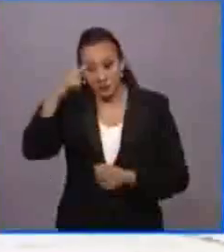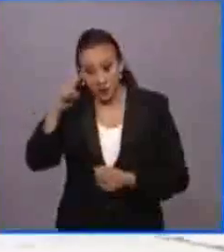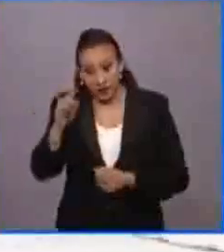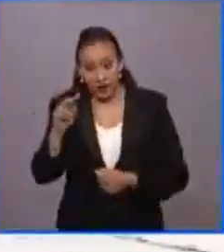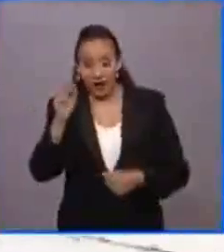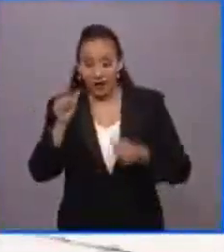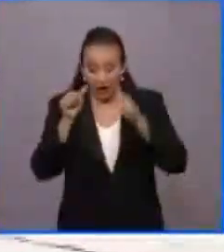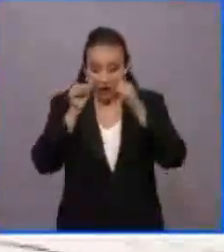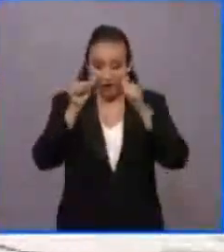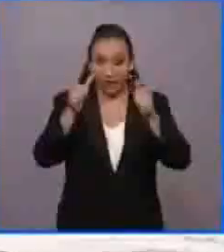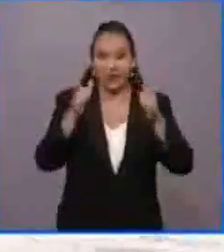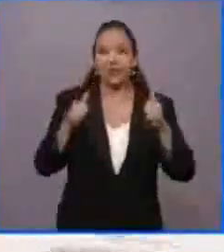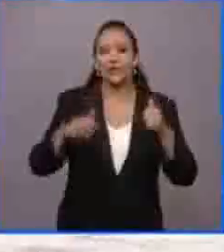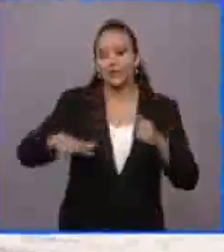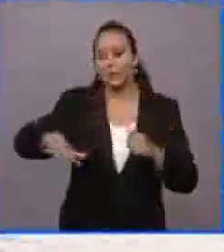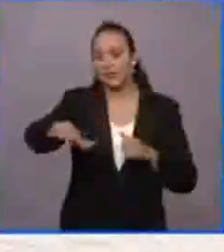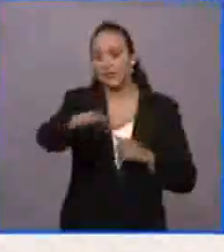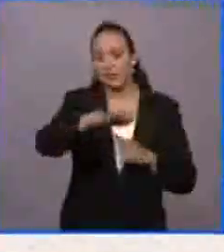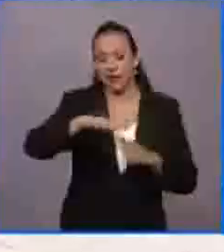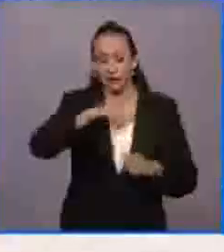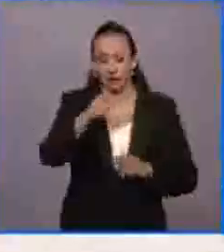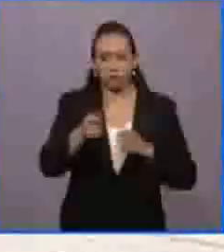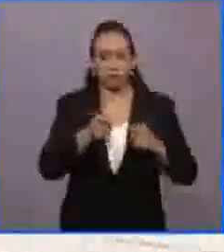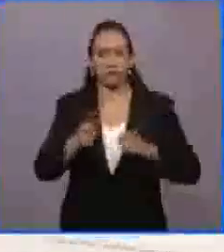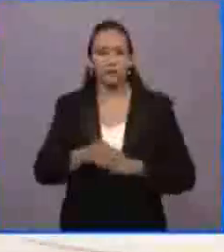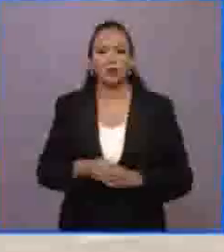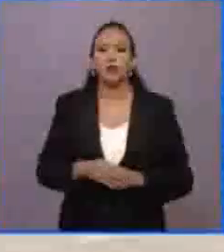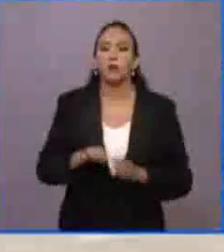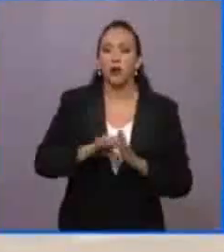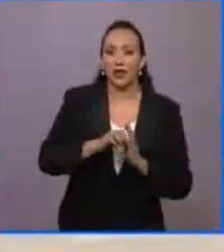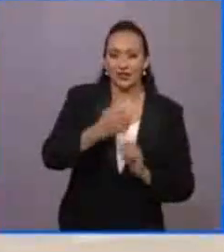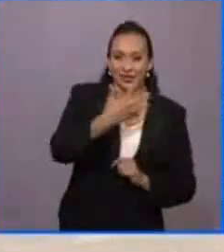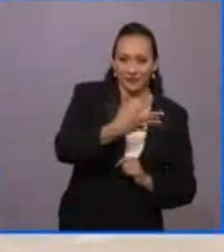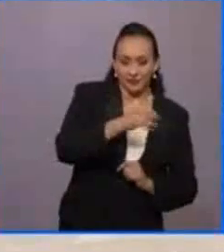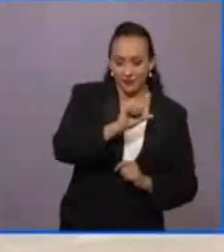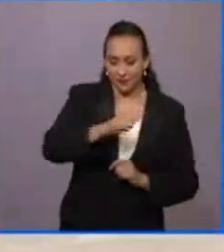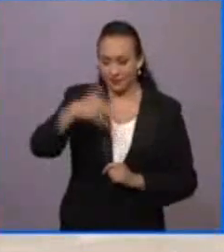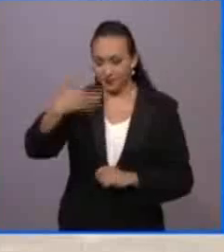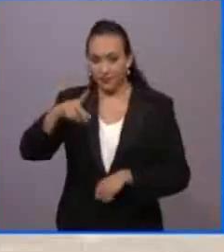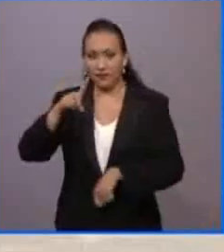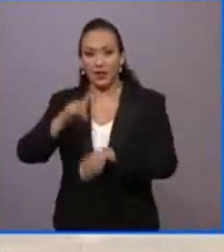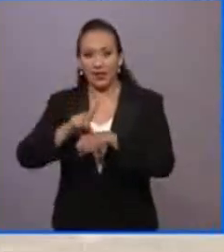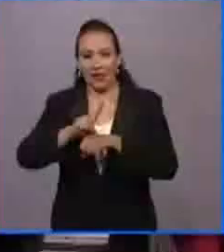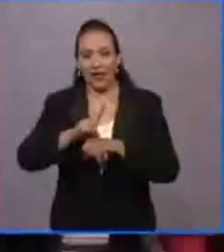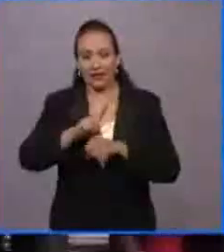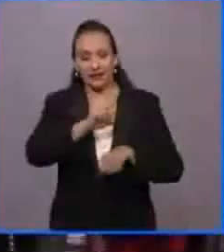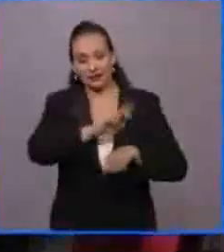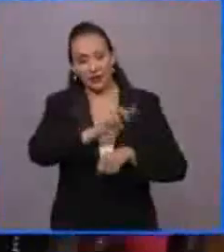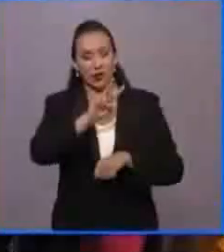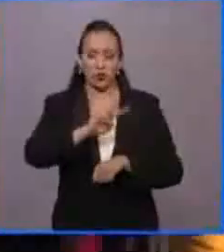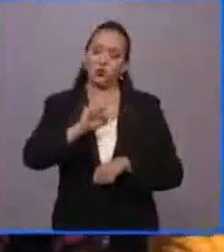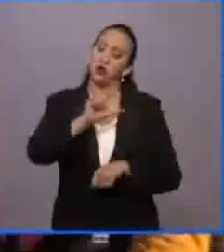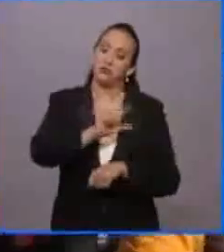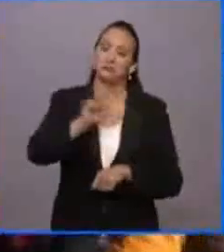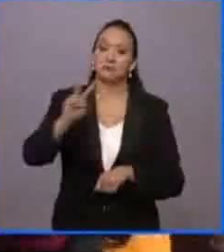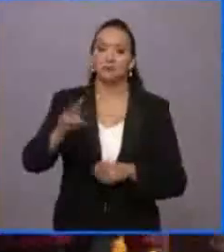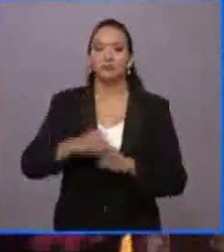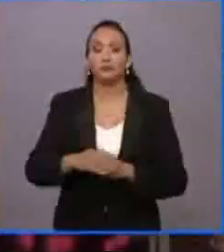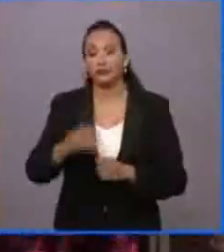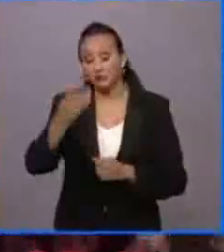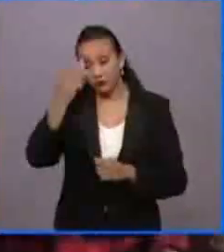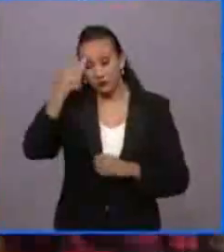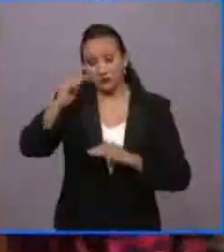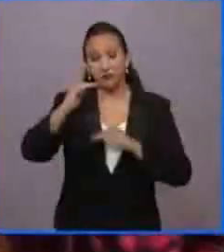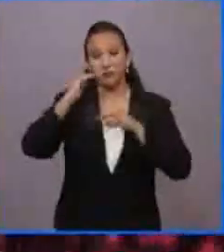atender los requerimientos del órgano interno de control, que son de 5 a 15 días hábiles y cuya ampliación justificada no debe